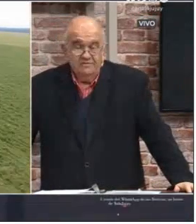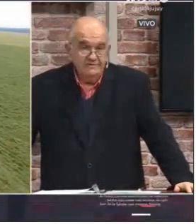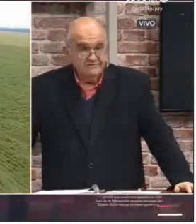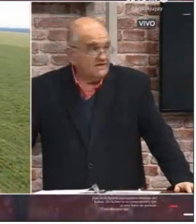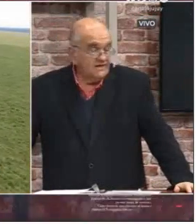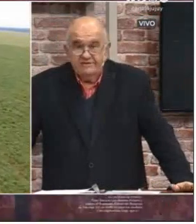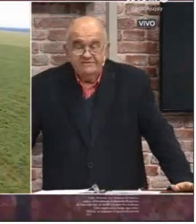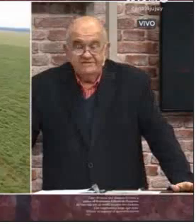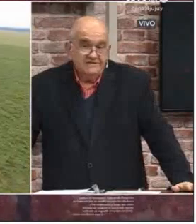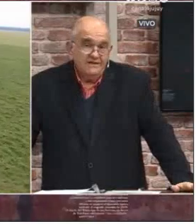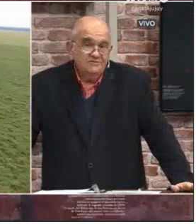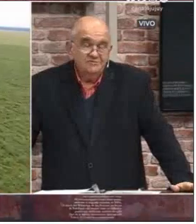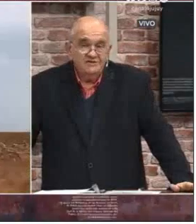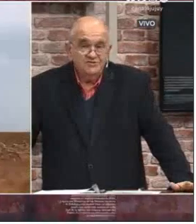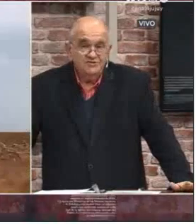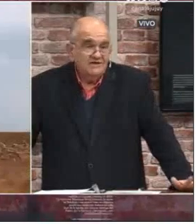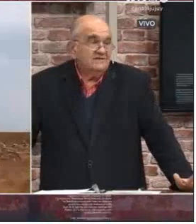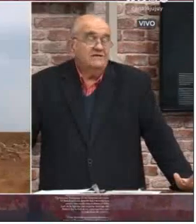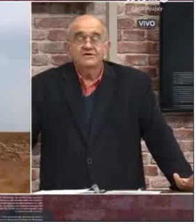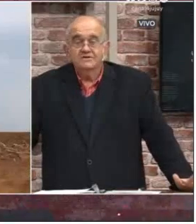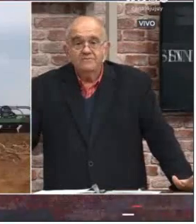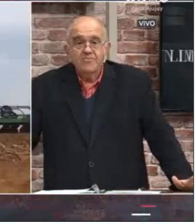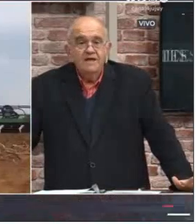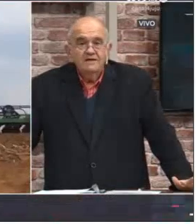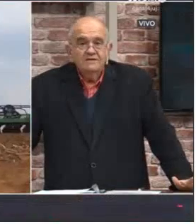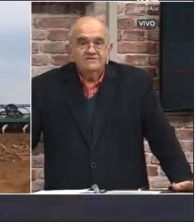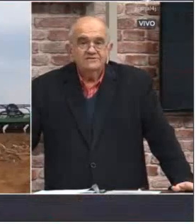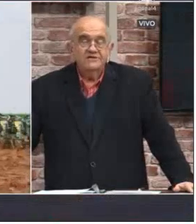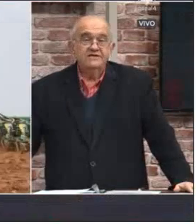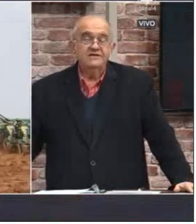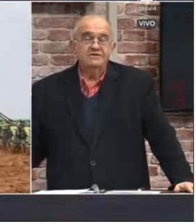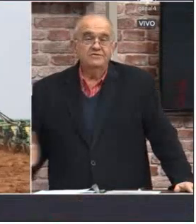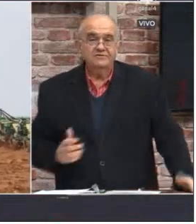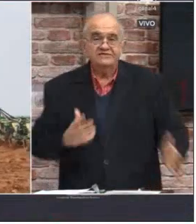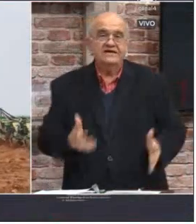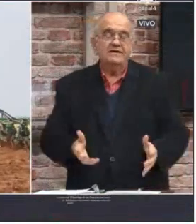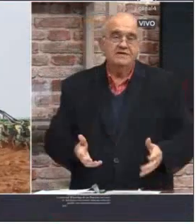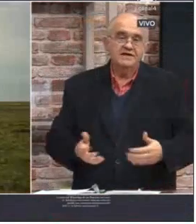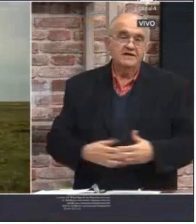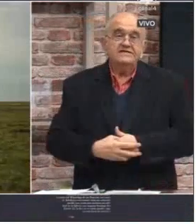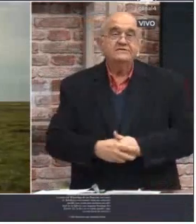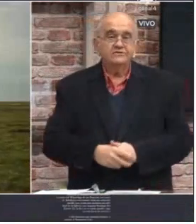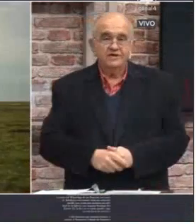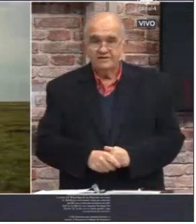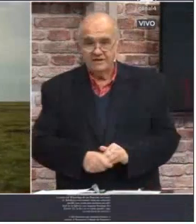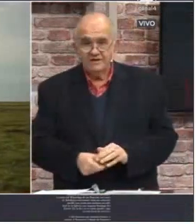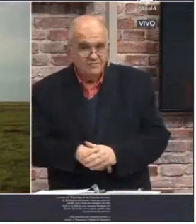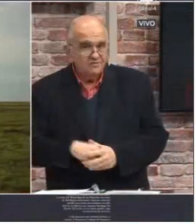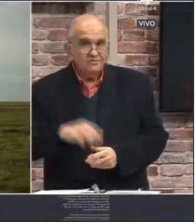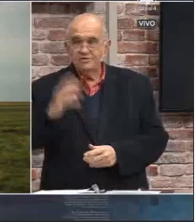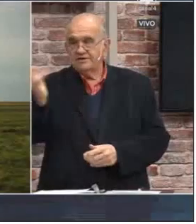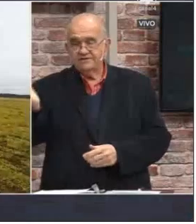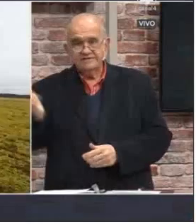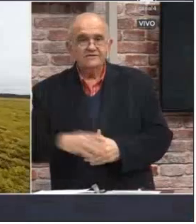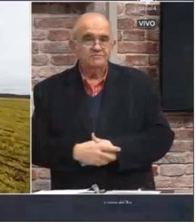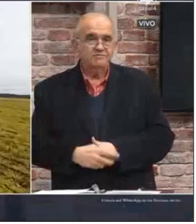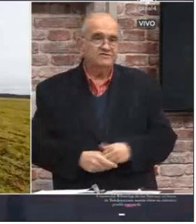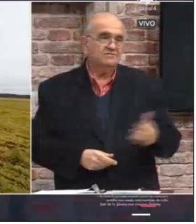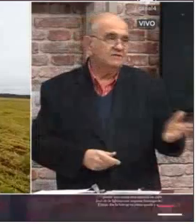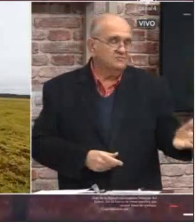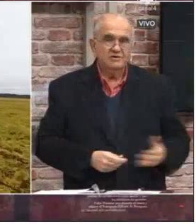colmo de males los chacareros han sentado sobre la soja y es lógico o sea si usted tiene hoy una brecha cambiar el 130 hablamos de un dólar de